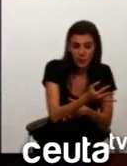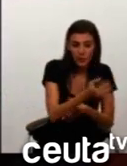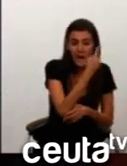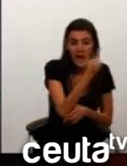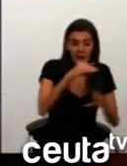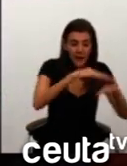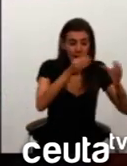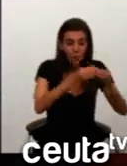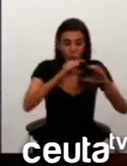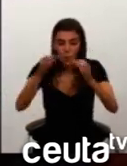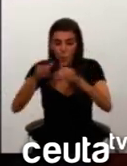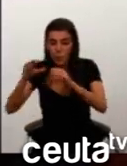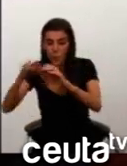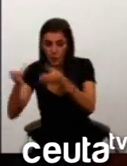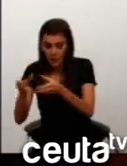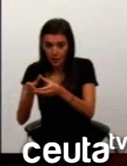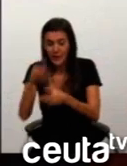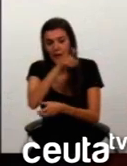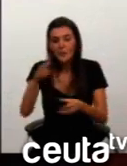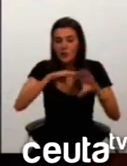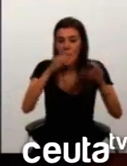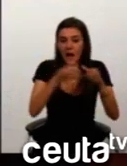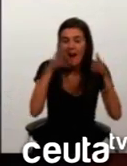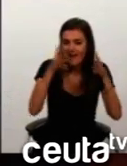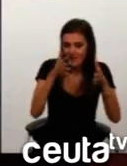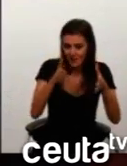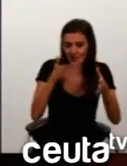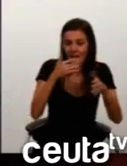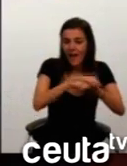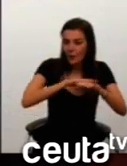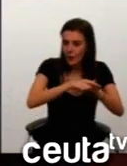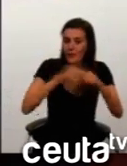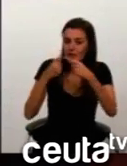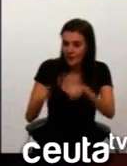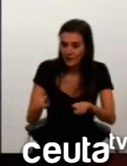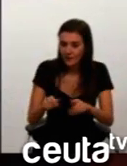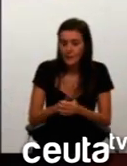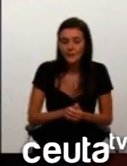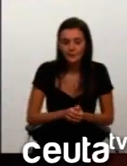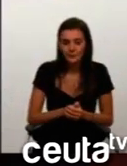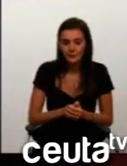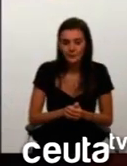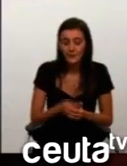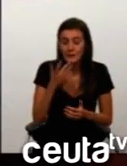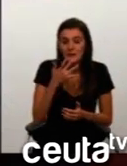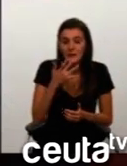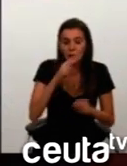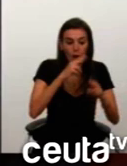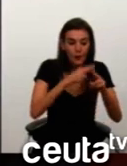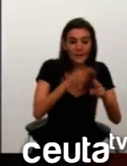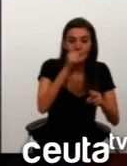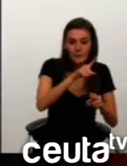cada grupo político y los asesores que tiene el Gobierno, como tal y los que ha nombrado como